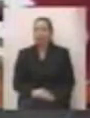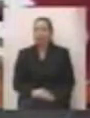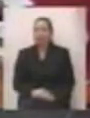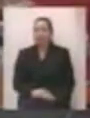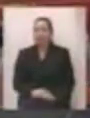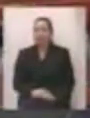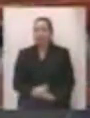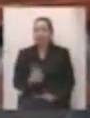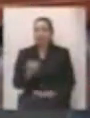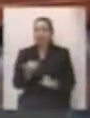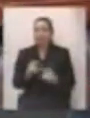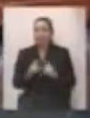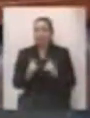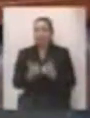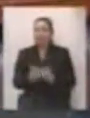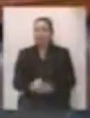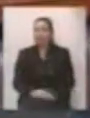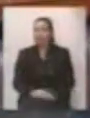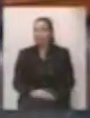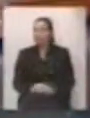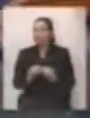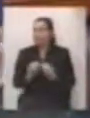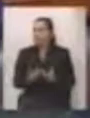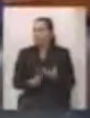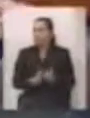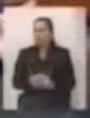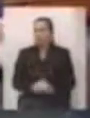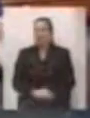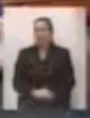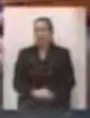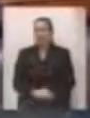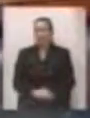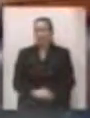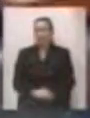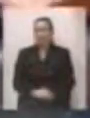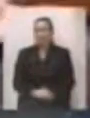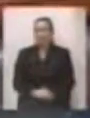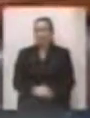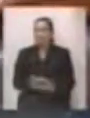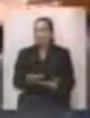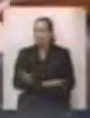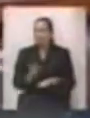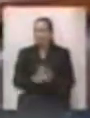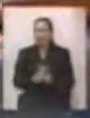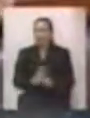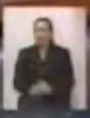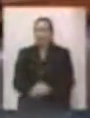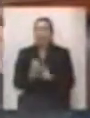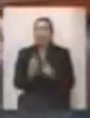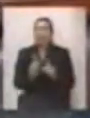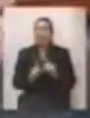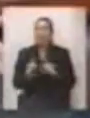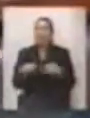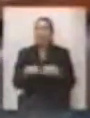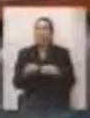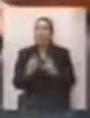Yo simplemente quería recordar a este Parlamento que no porque entramos nuevos a un Parlamento, nada existe. Hay cosas que ya existen y quería ver alguna